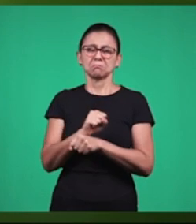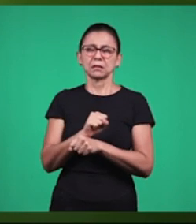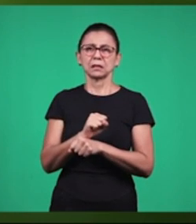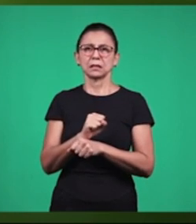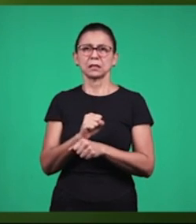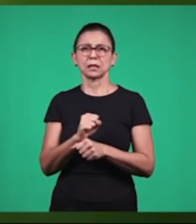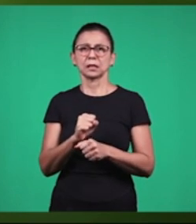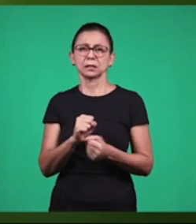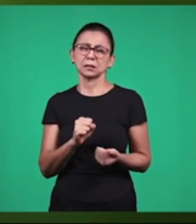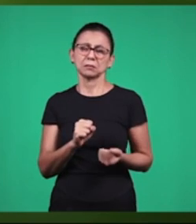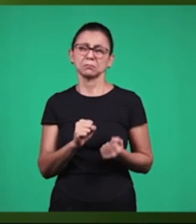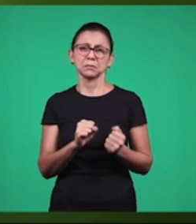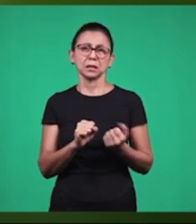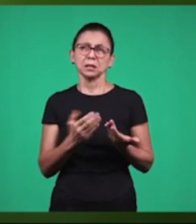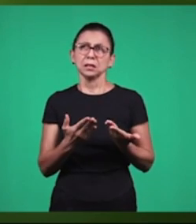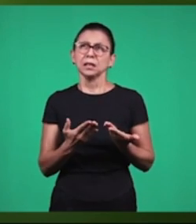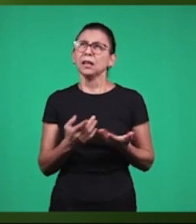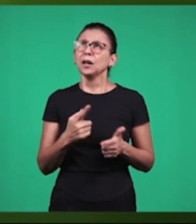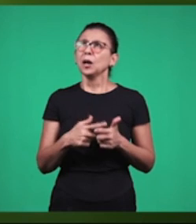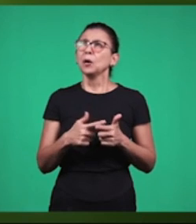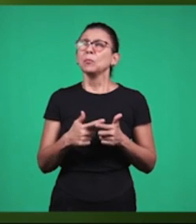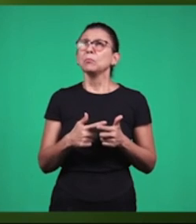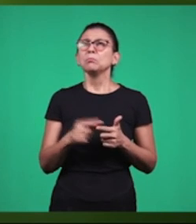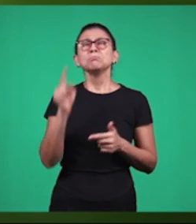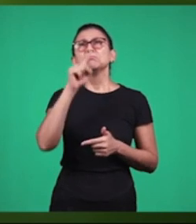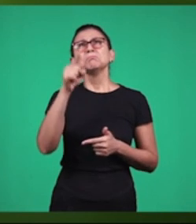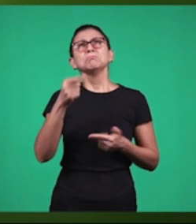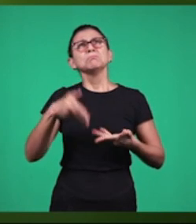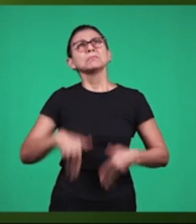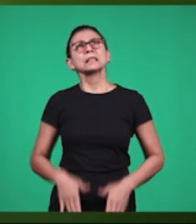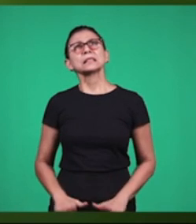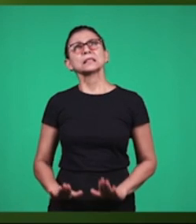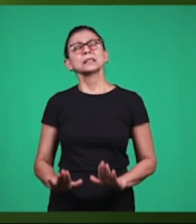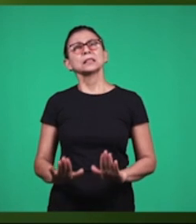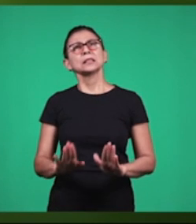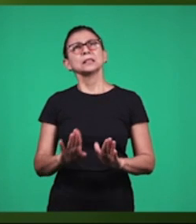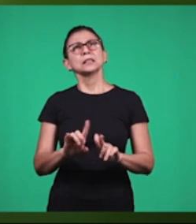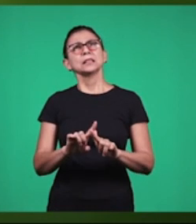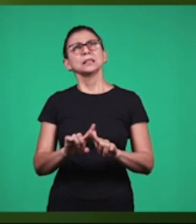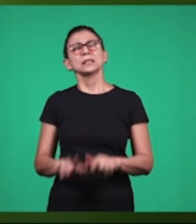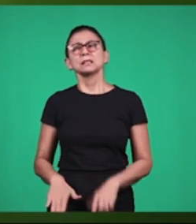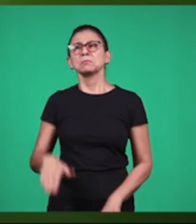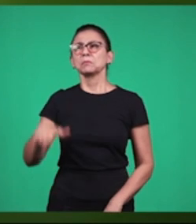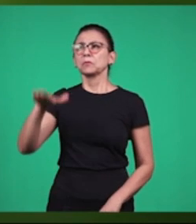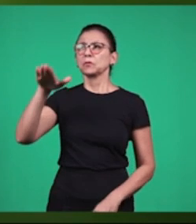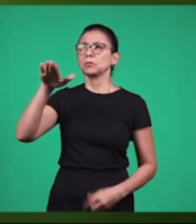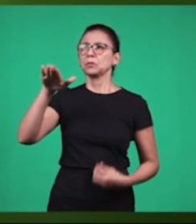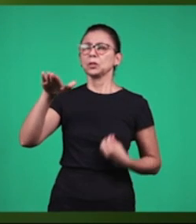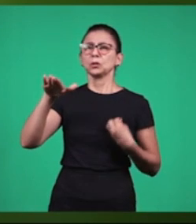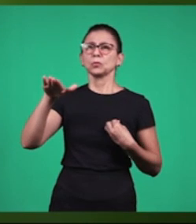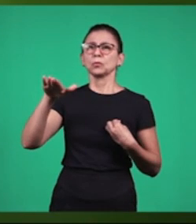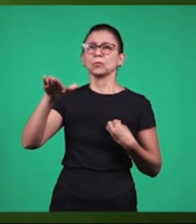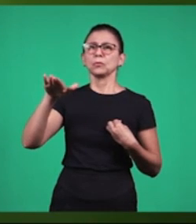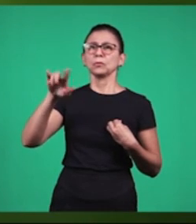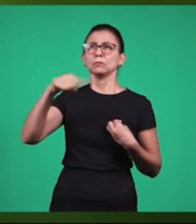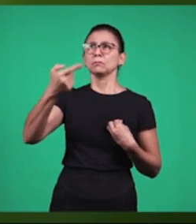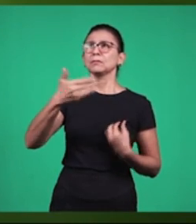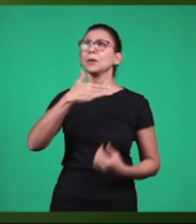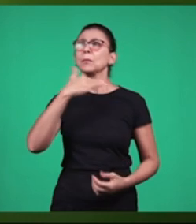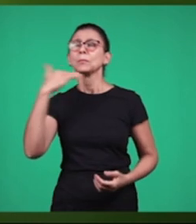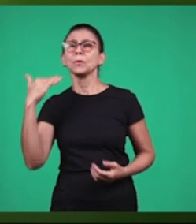Entonces, resumiendo, el hombre no sabe por qué nace, por qué vive y por qué muere. Ahí su